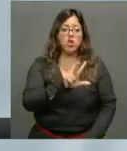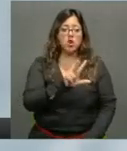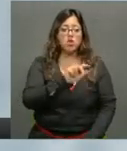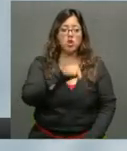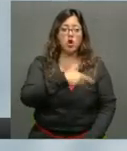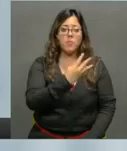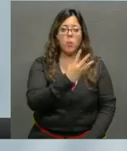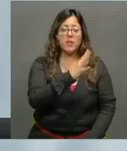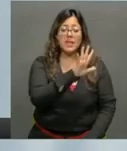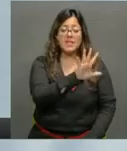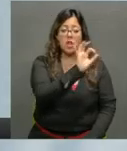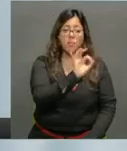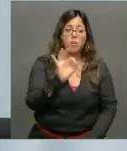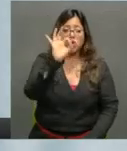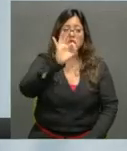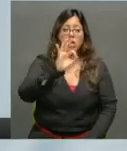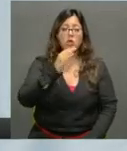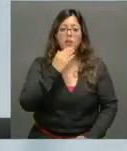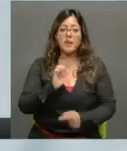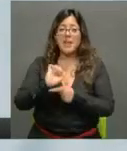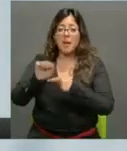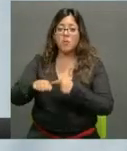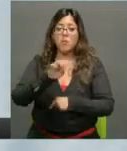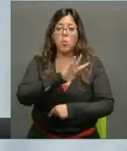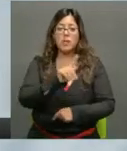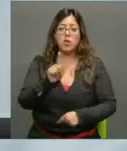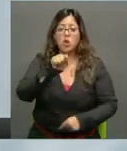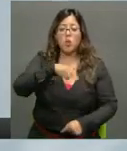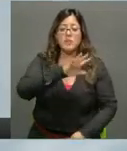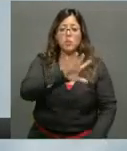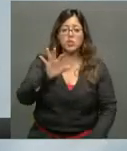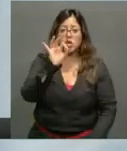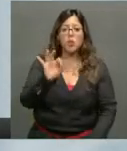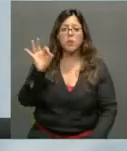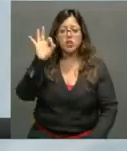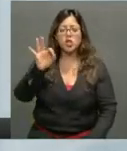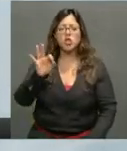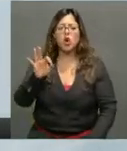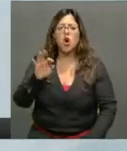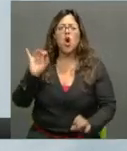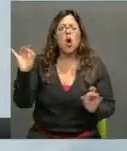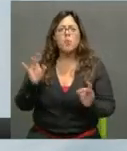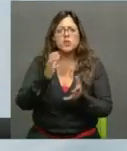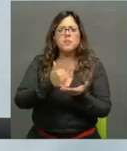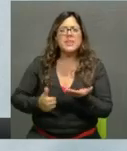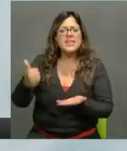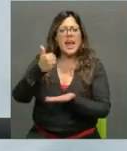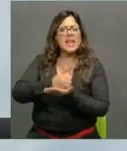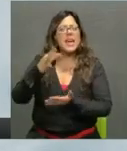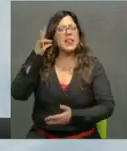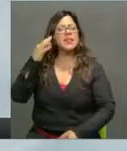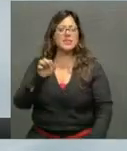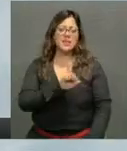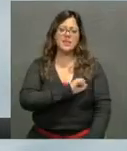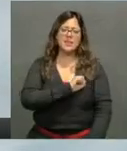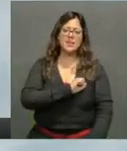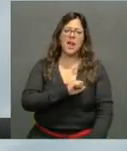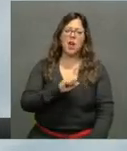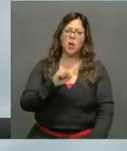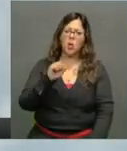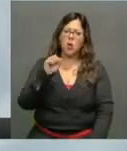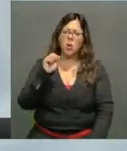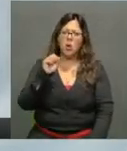con un 41-55. Ahora, ¿es posible que Iracy Hassler deduzca que esto es gracias a